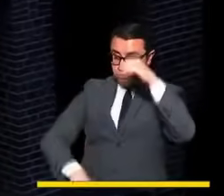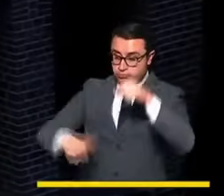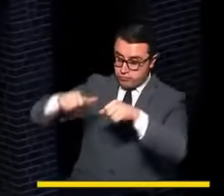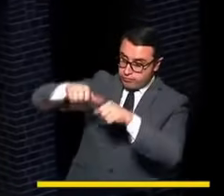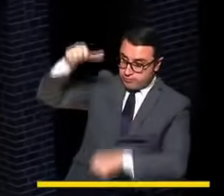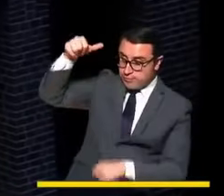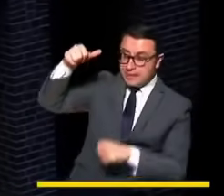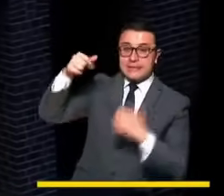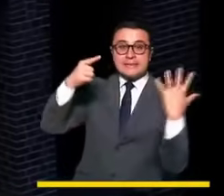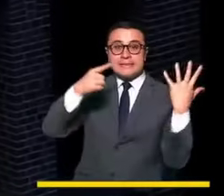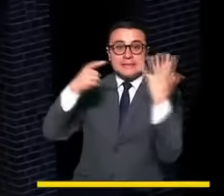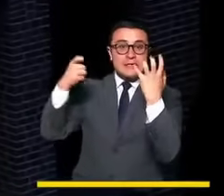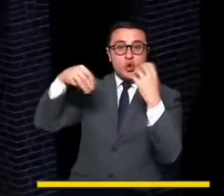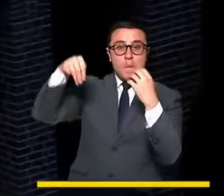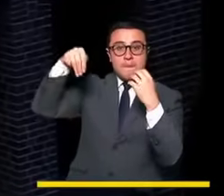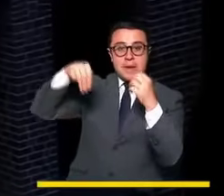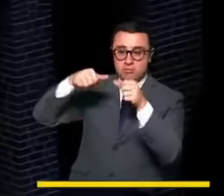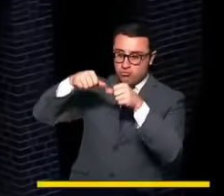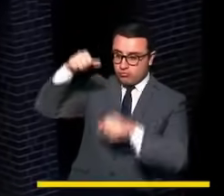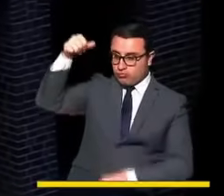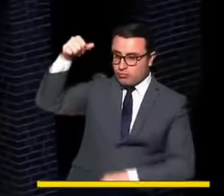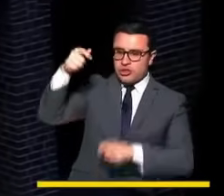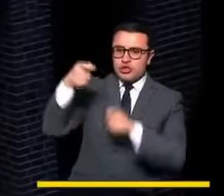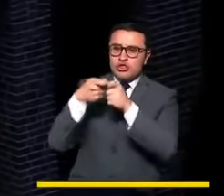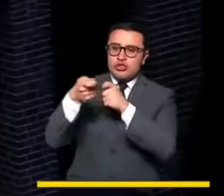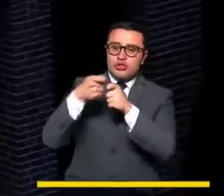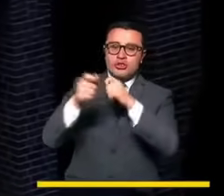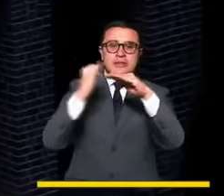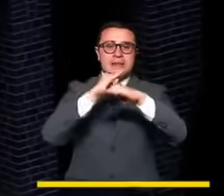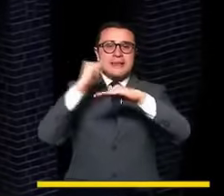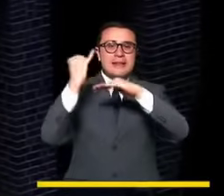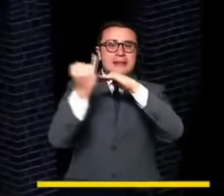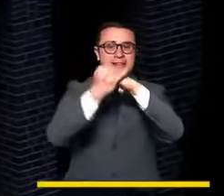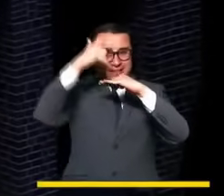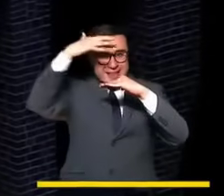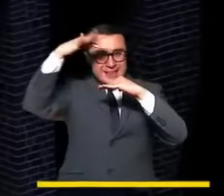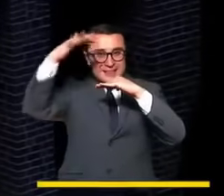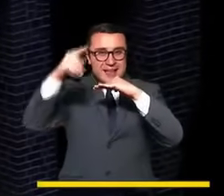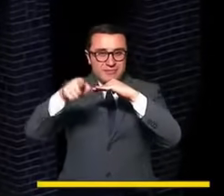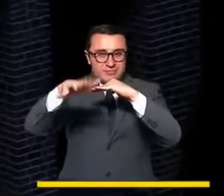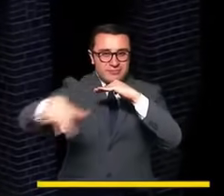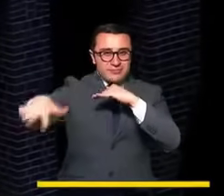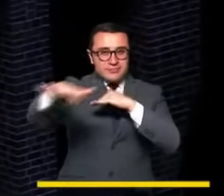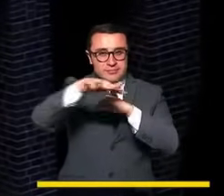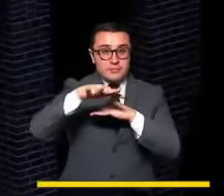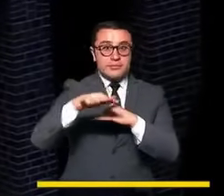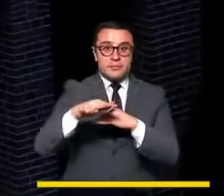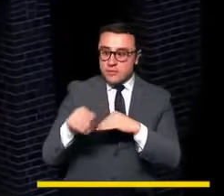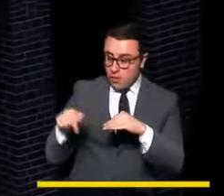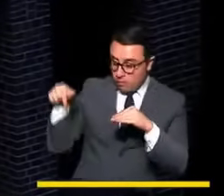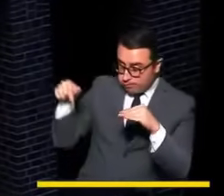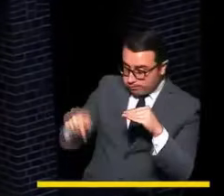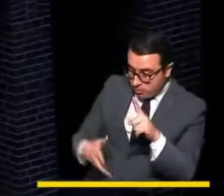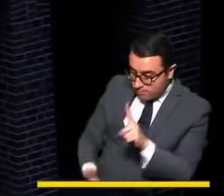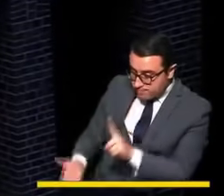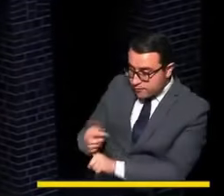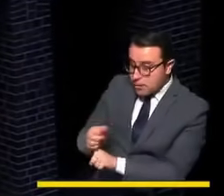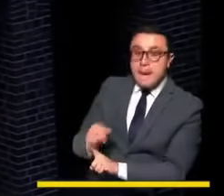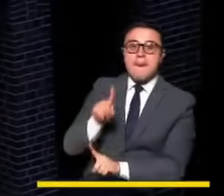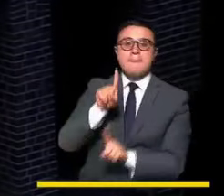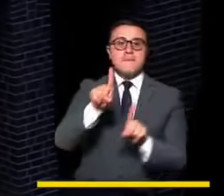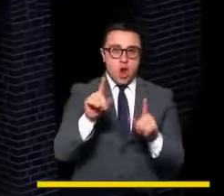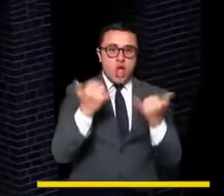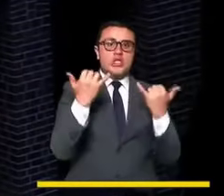metros junto a la isla, eso está junto a las islas del Rosario, pero podemos ya sacar una